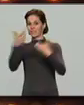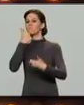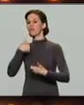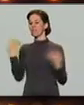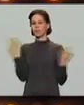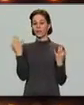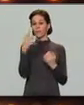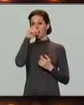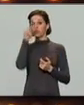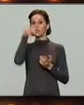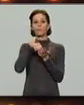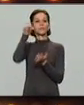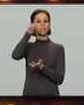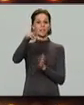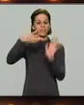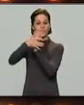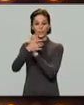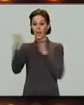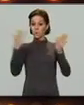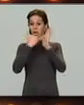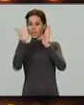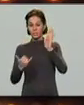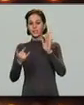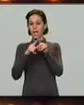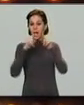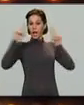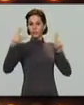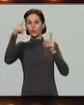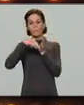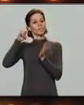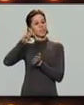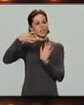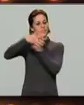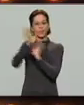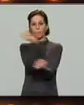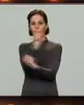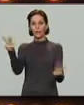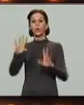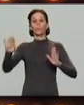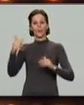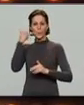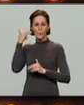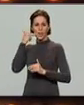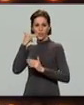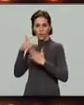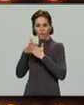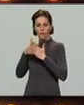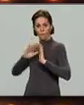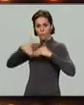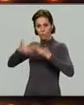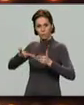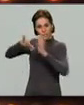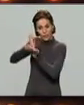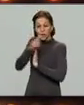utilizándolo cuando nos decían que 2013 sería el peor año de la crisis. Pero superar lo desconocido